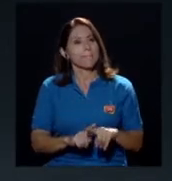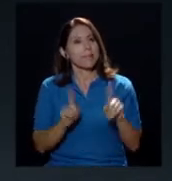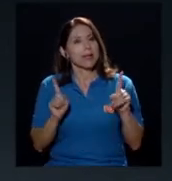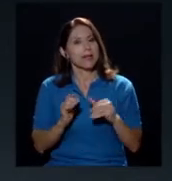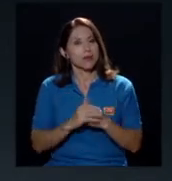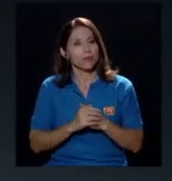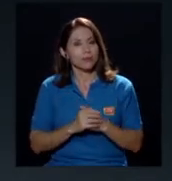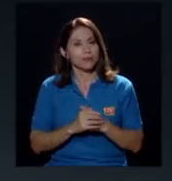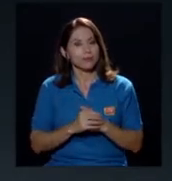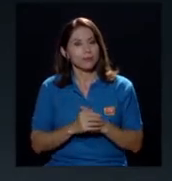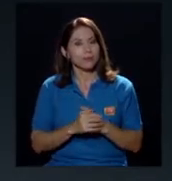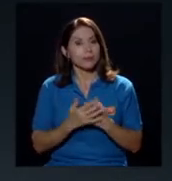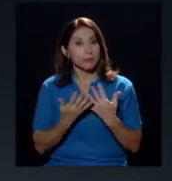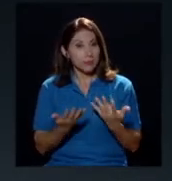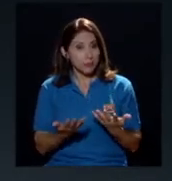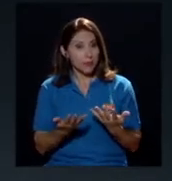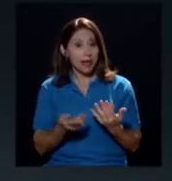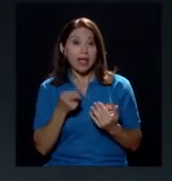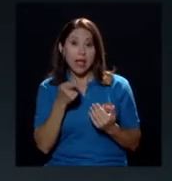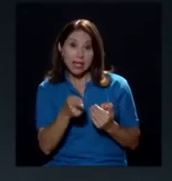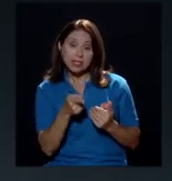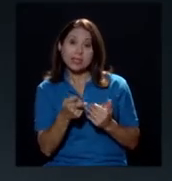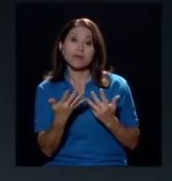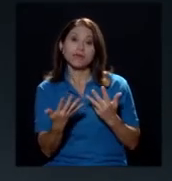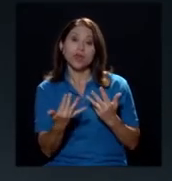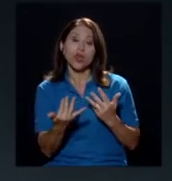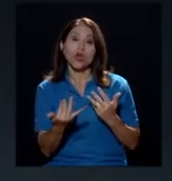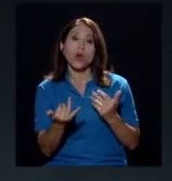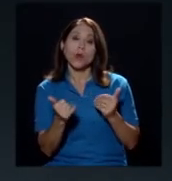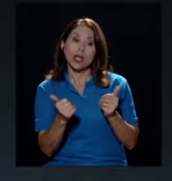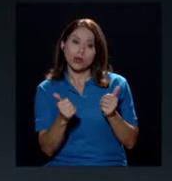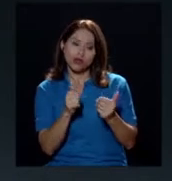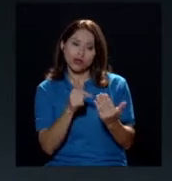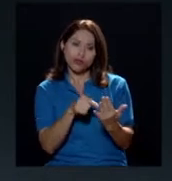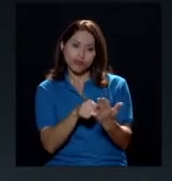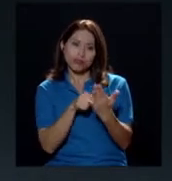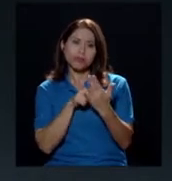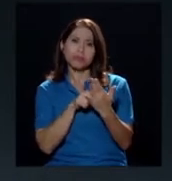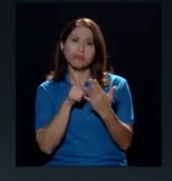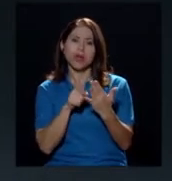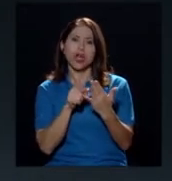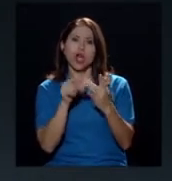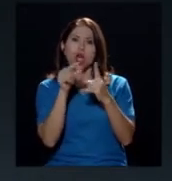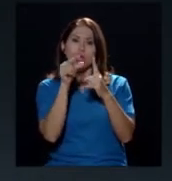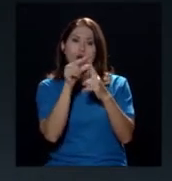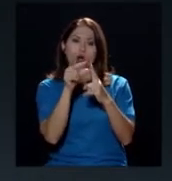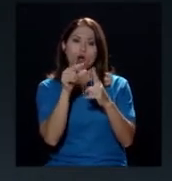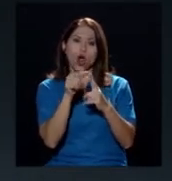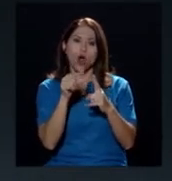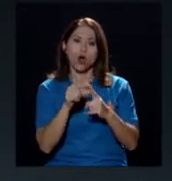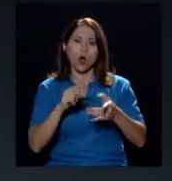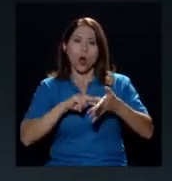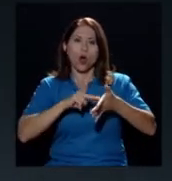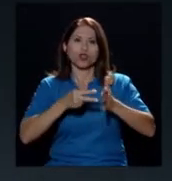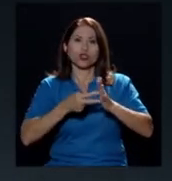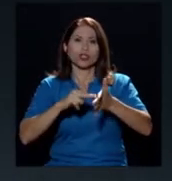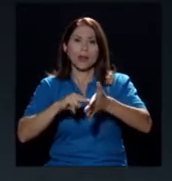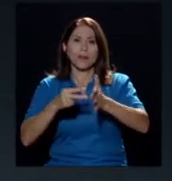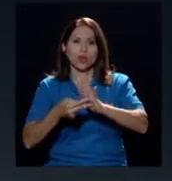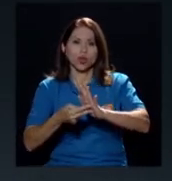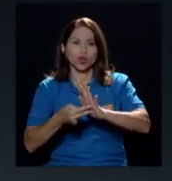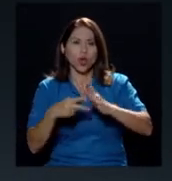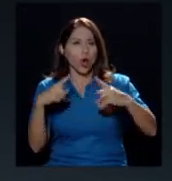nos lleva de la mano de los conceptos para mi gusto o para mis conocimientos